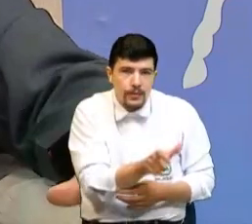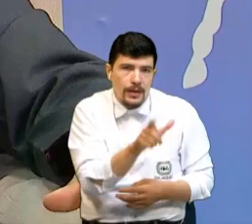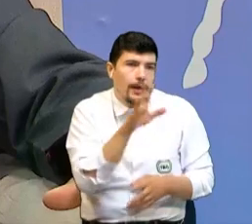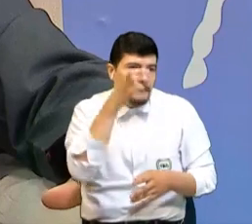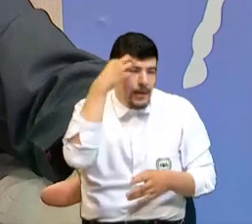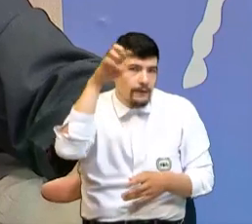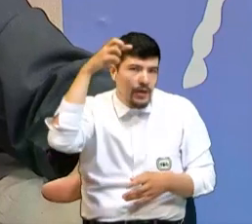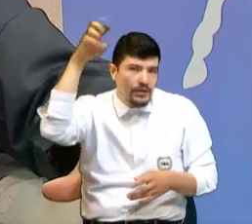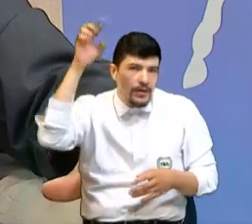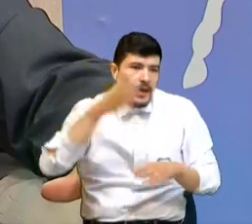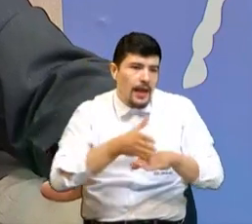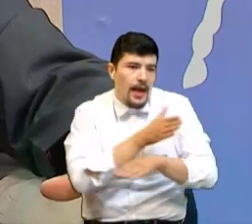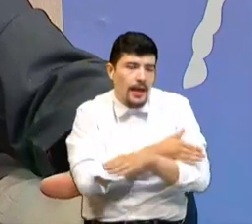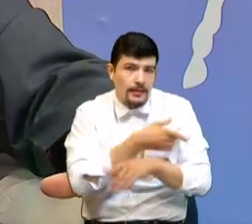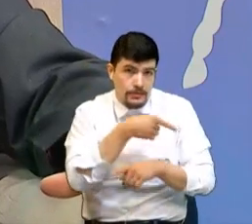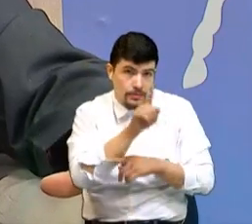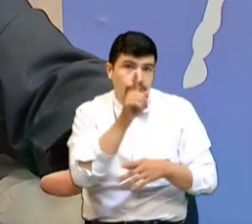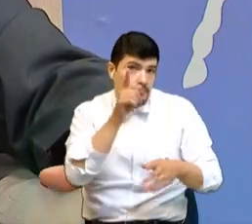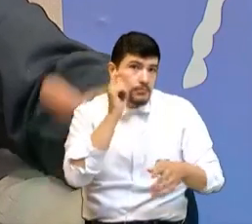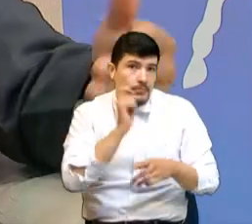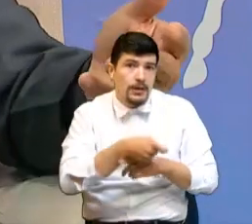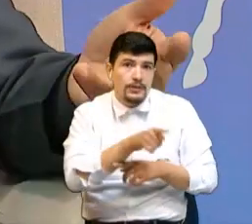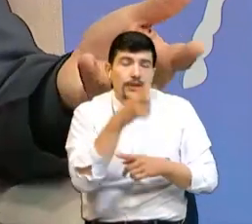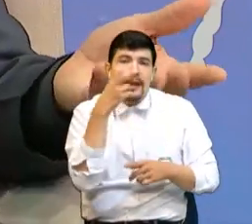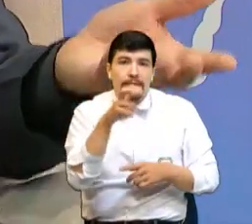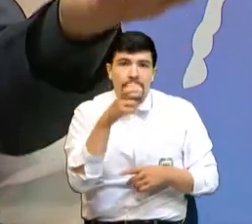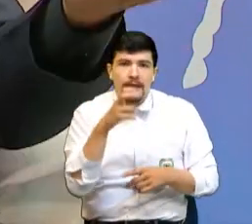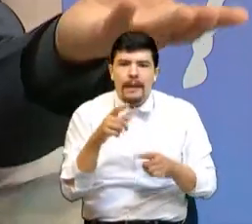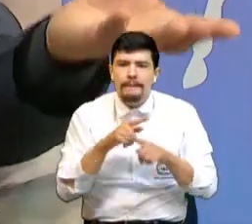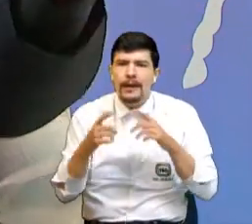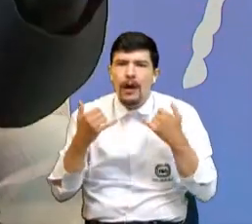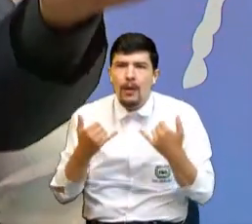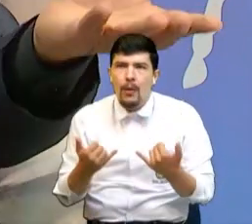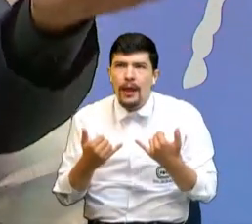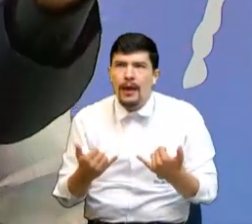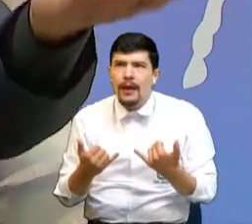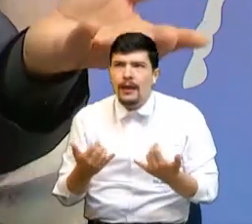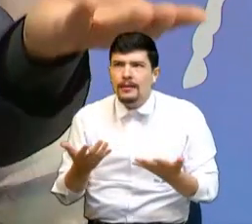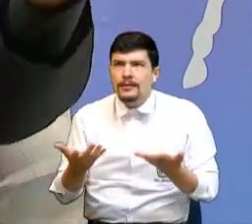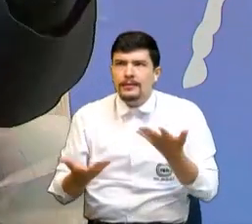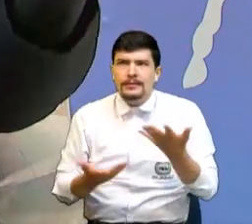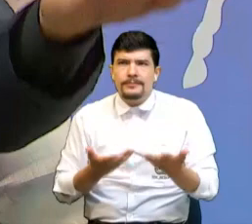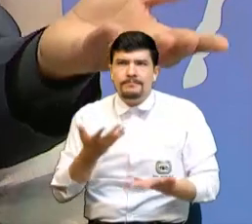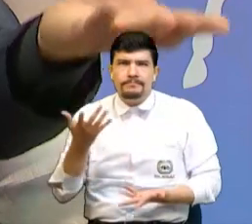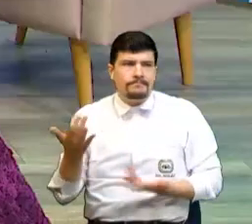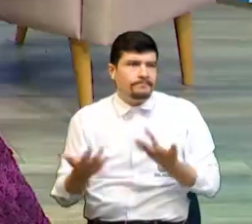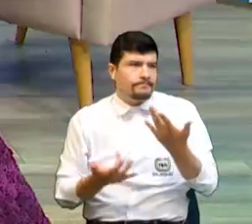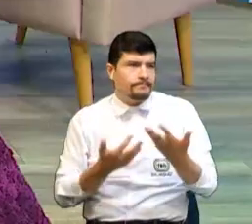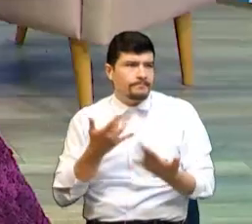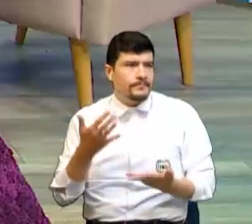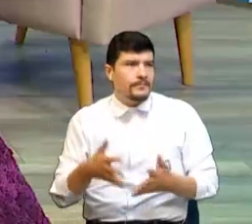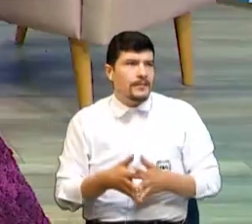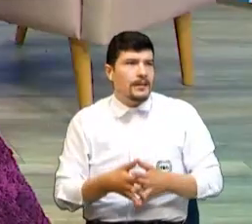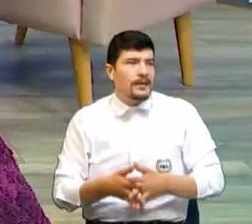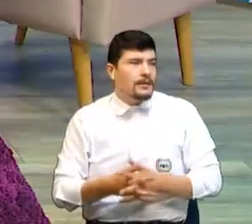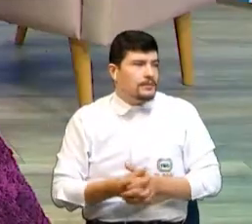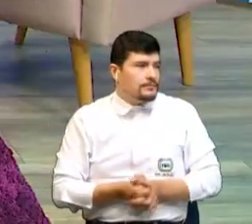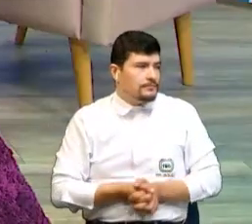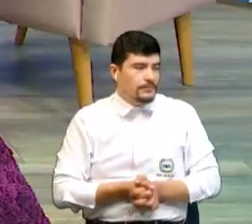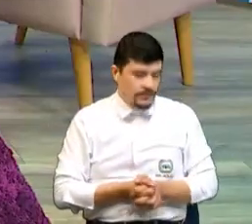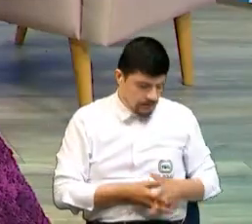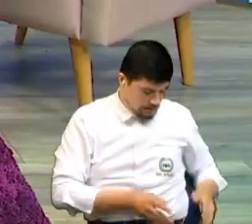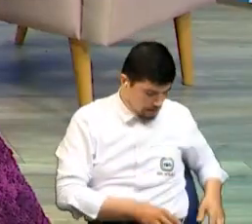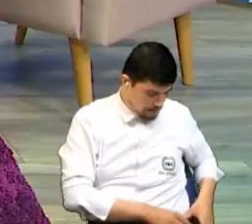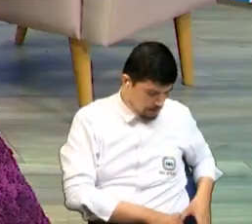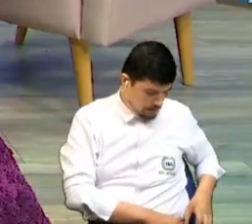de los profesionales calificados de la Fiscalía. Hoy en día se pregona la igualdad de armas entre Fiscalía y Defensa. Uh-huh. Pero ¿dónde va a